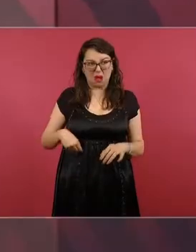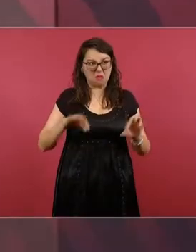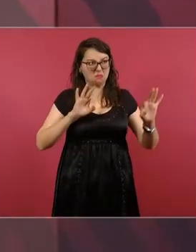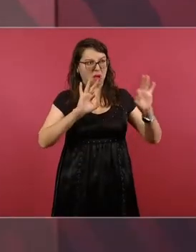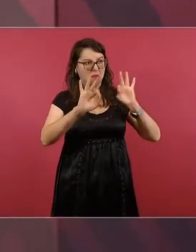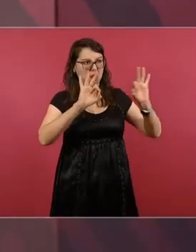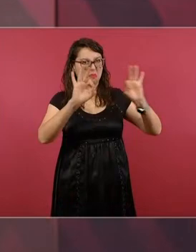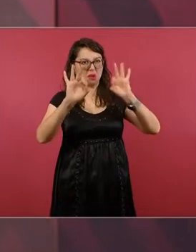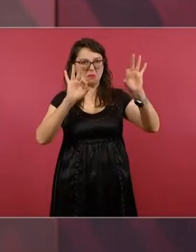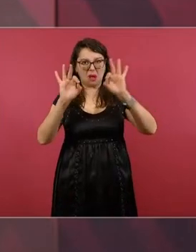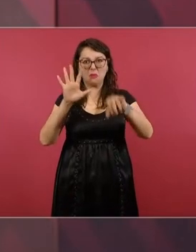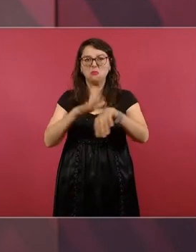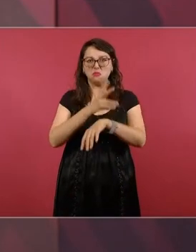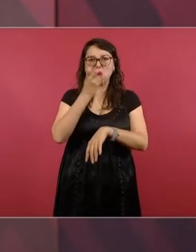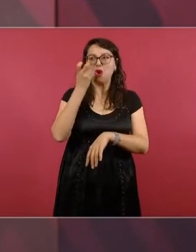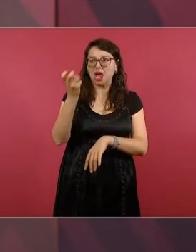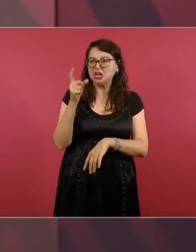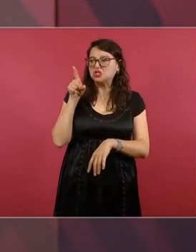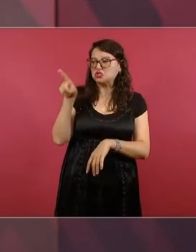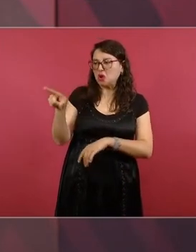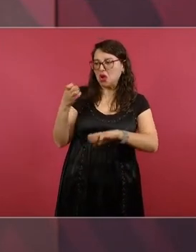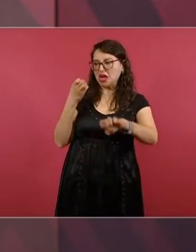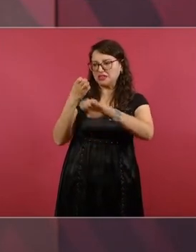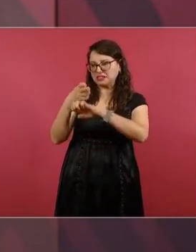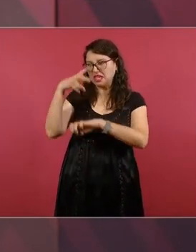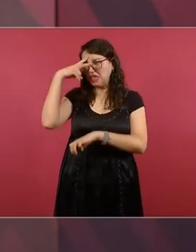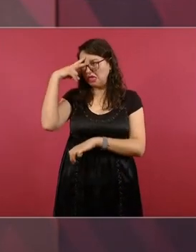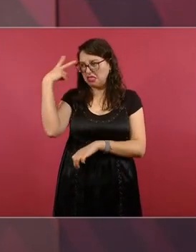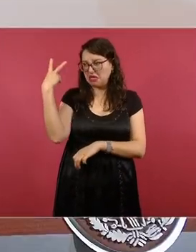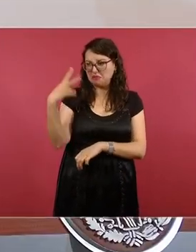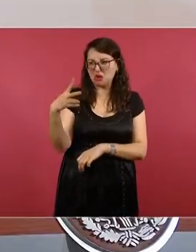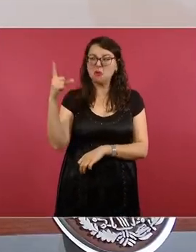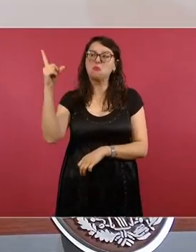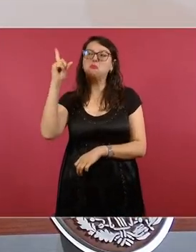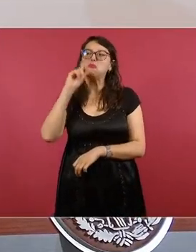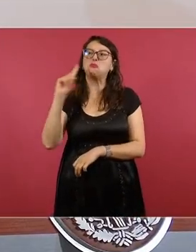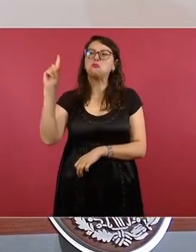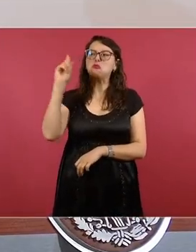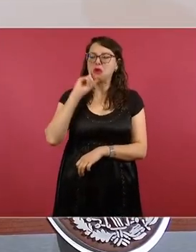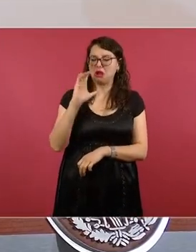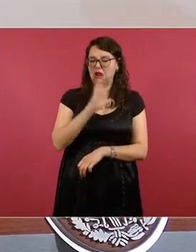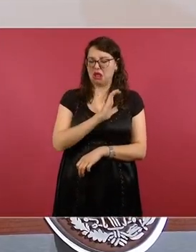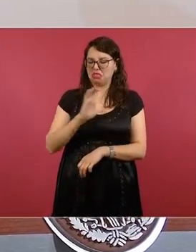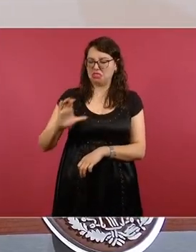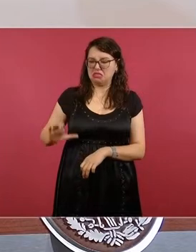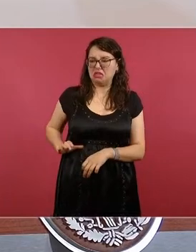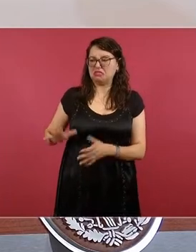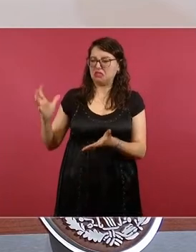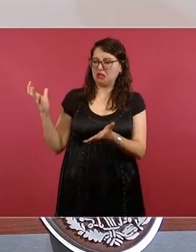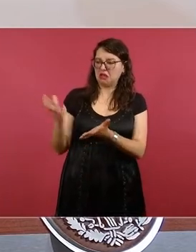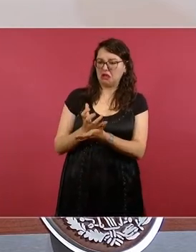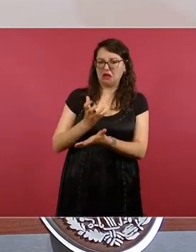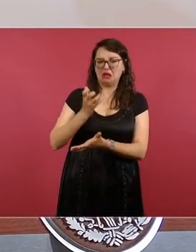México, donde gana su candidata a pesar de